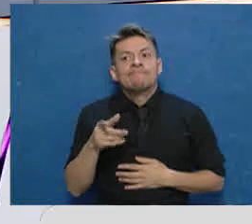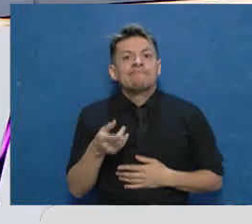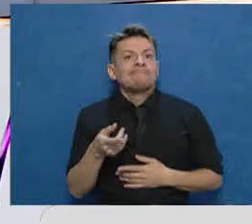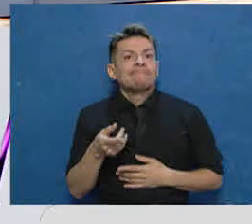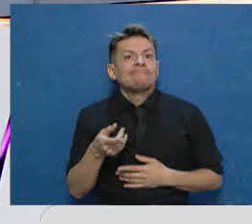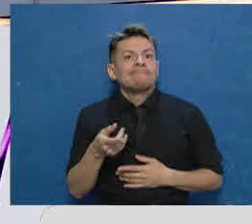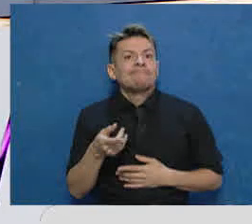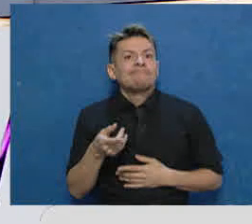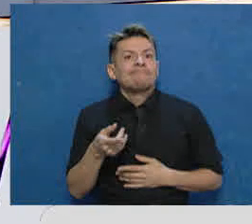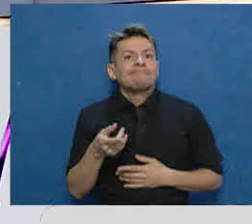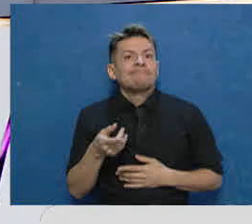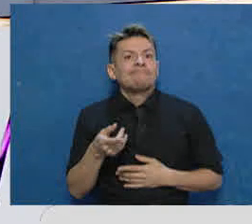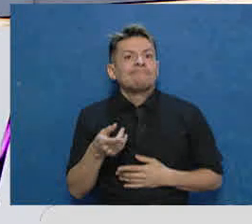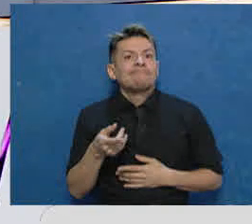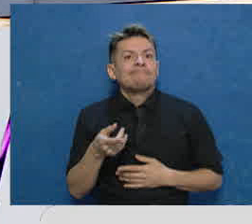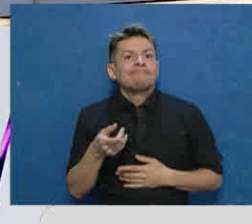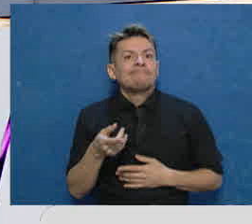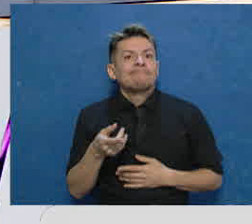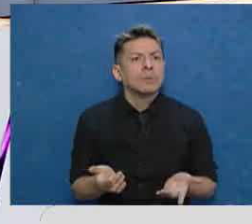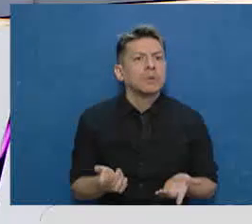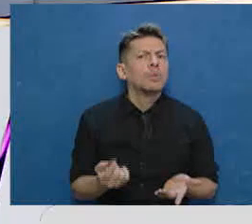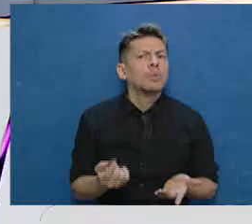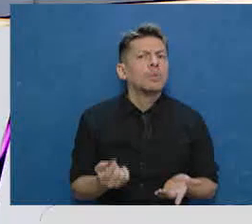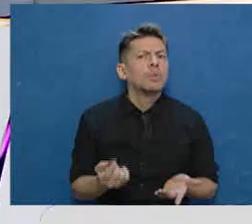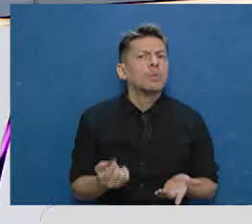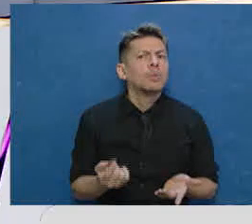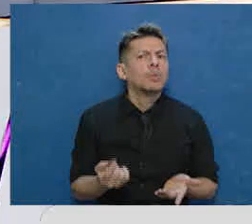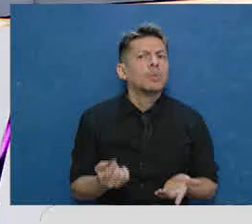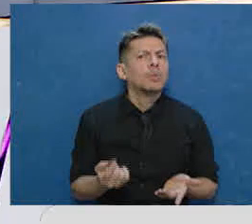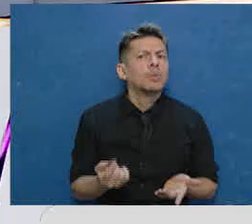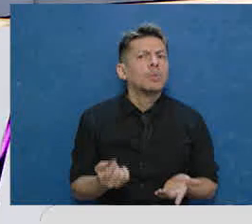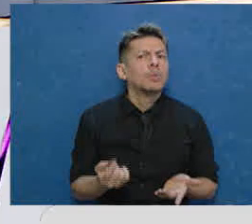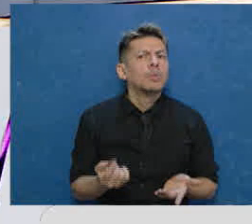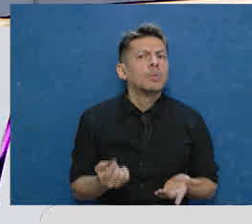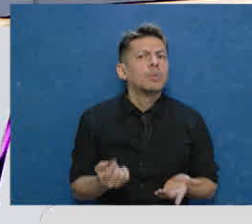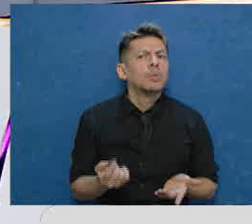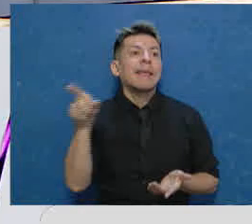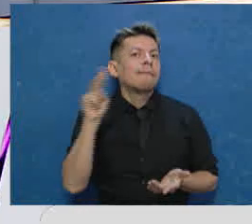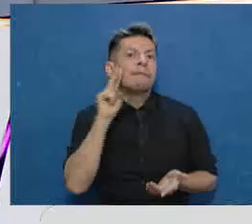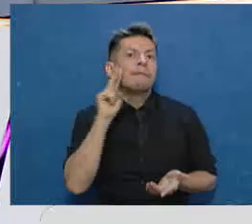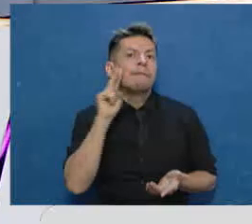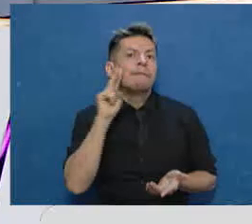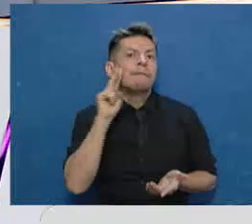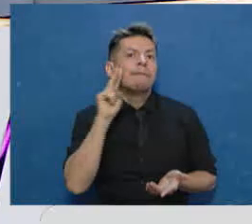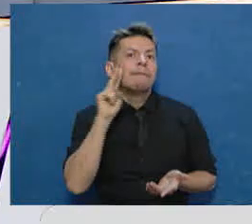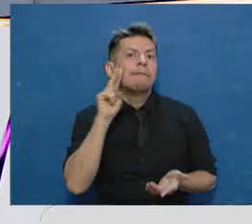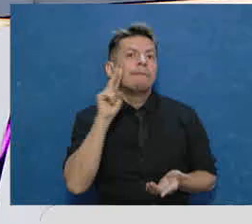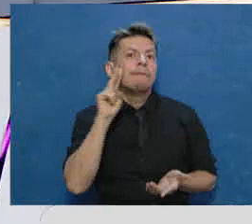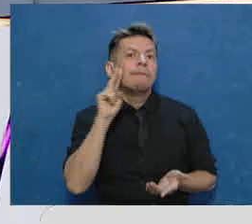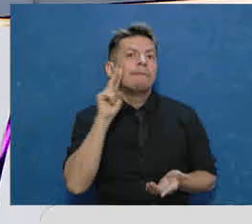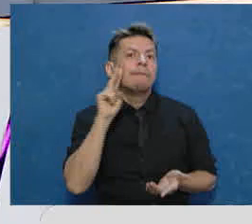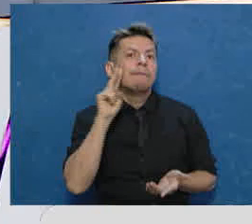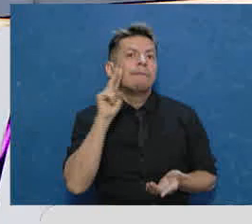datos. Apareció por allí un testigo, pero el testigo tampoco dijo que alcanzó a ver nada más que un vehículo en la oscuridad que se